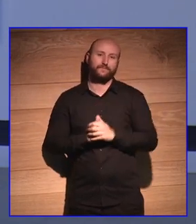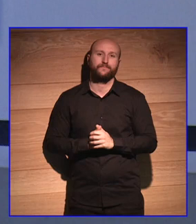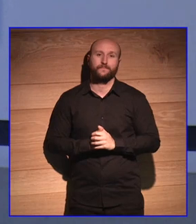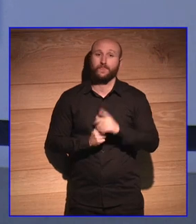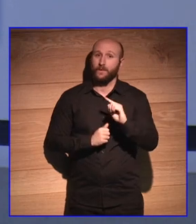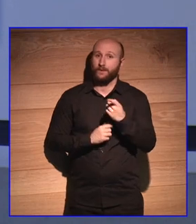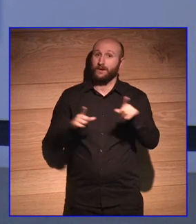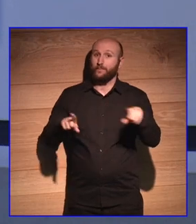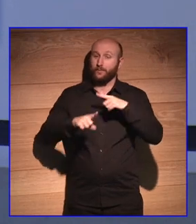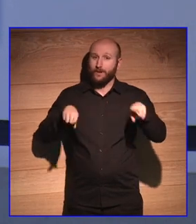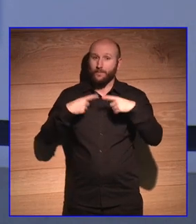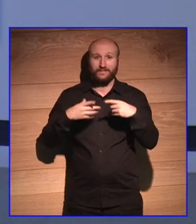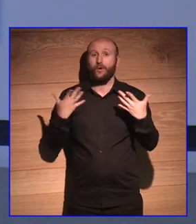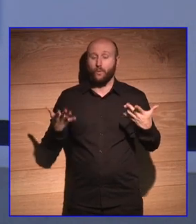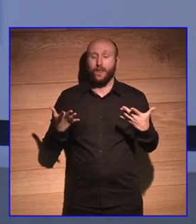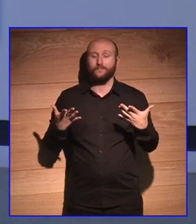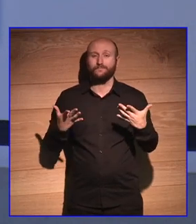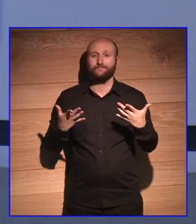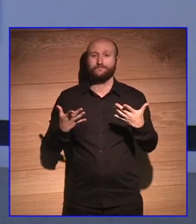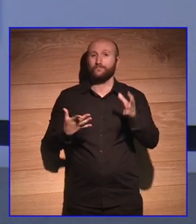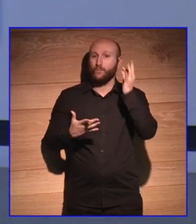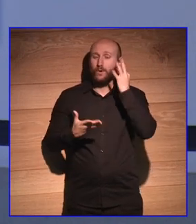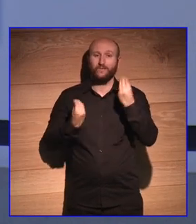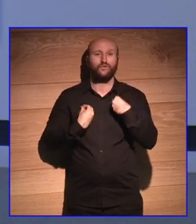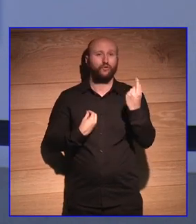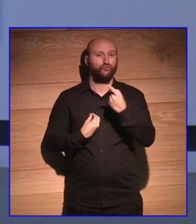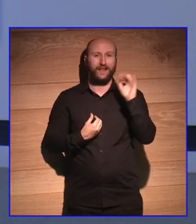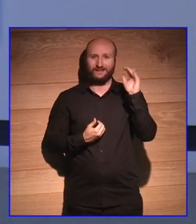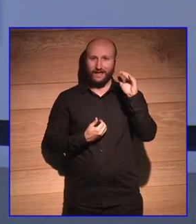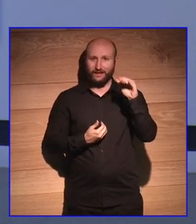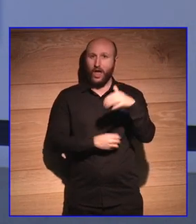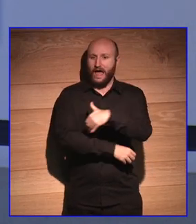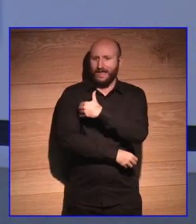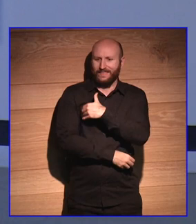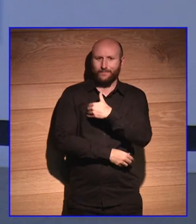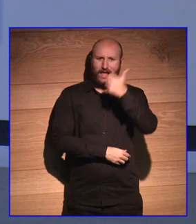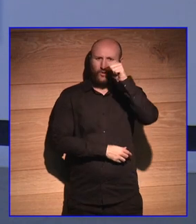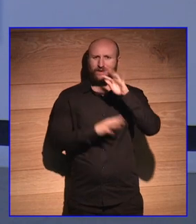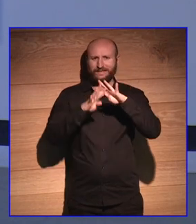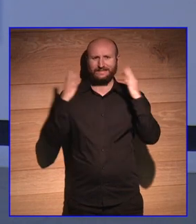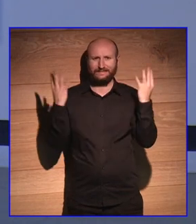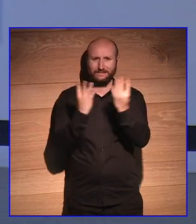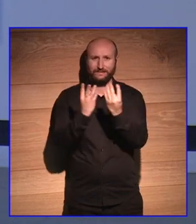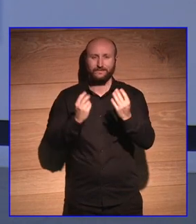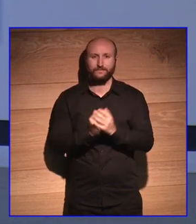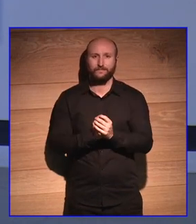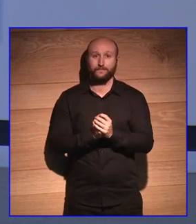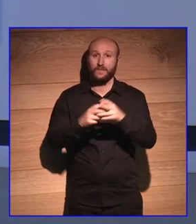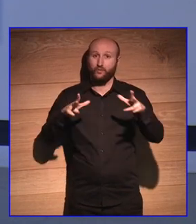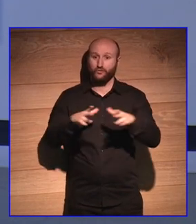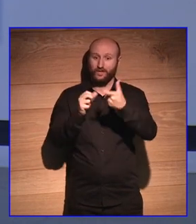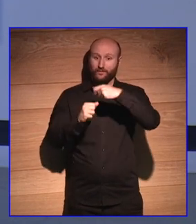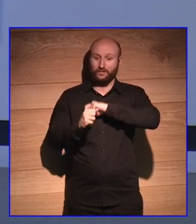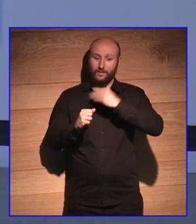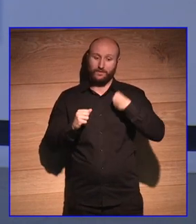era clara una mujer viviendo sola en el extranjero en una academia llena de hombres la propia sociedad española de